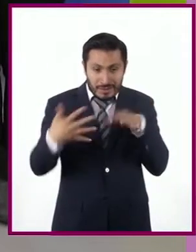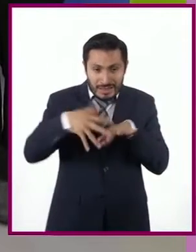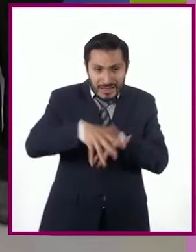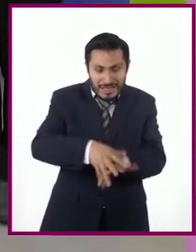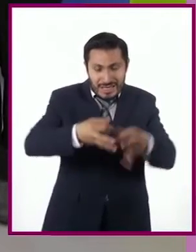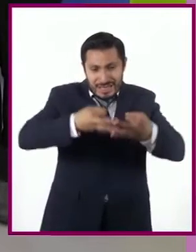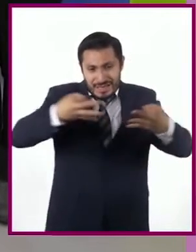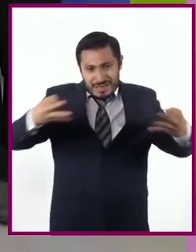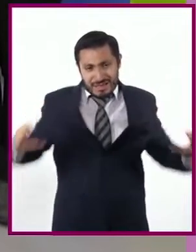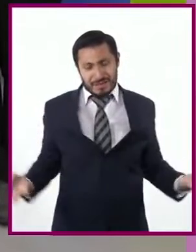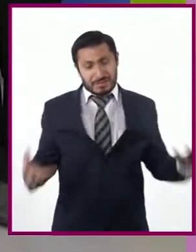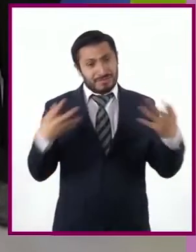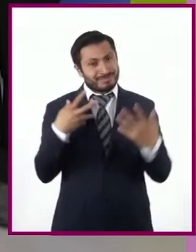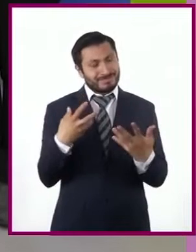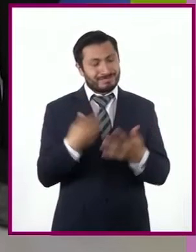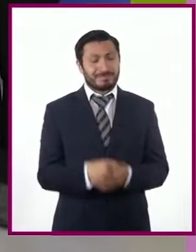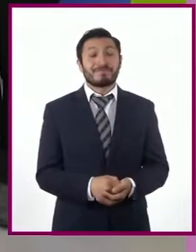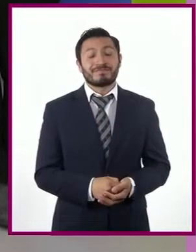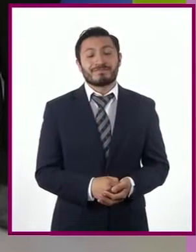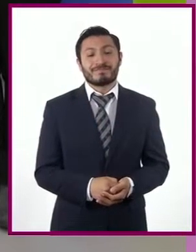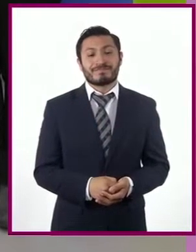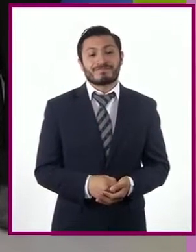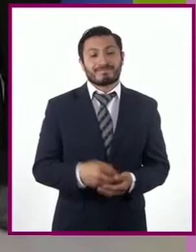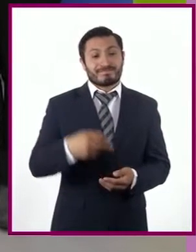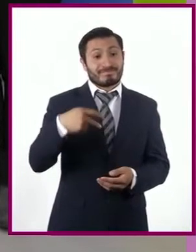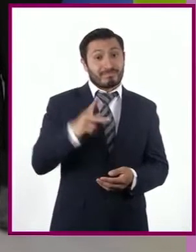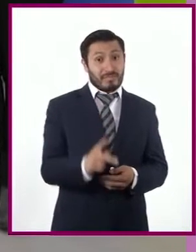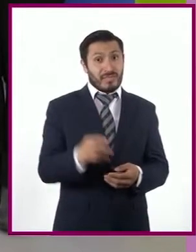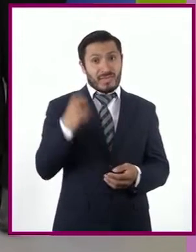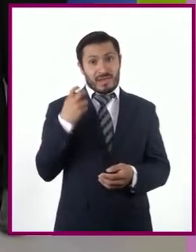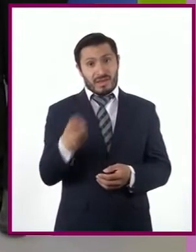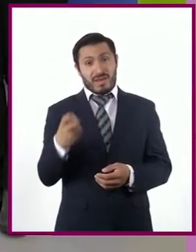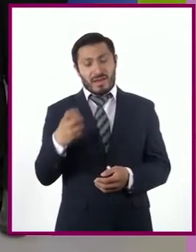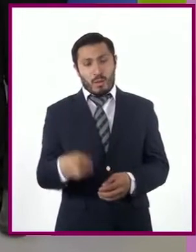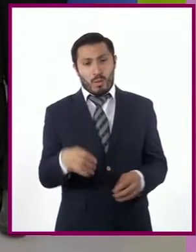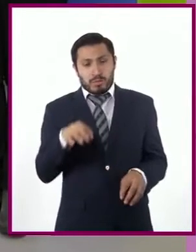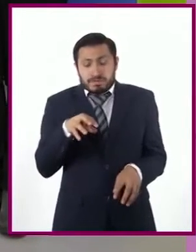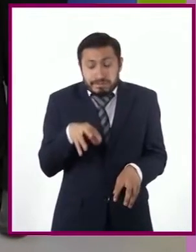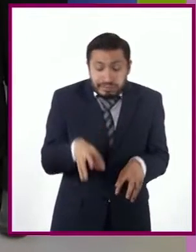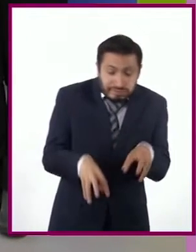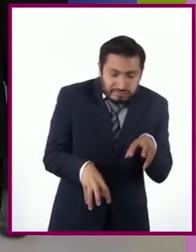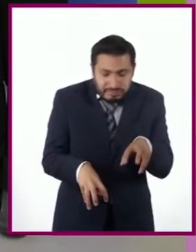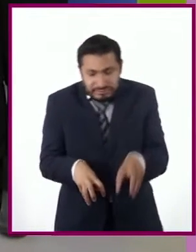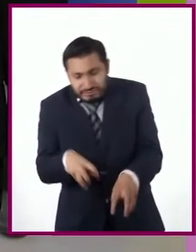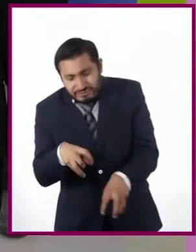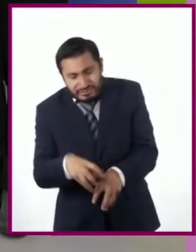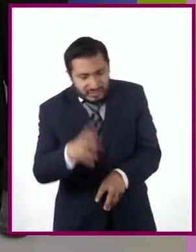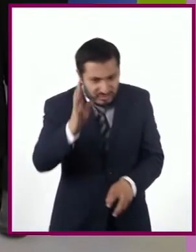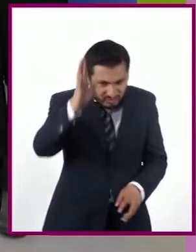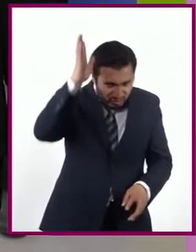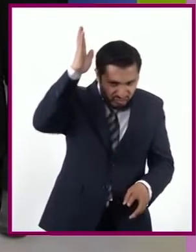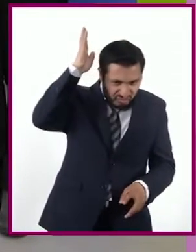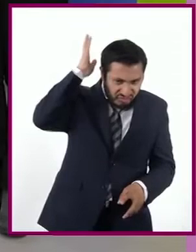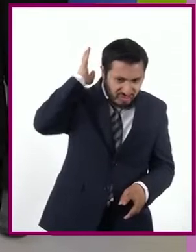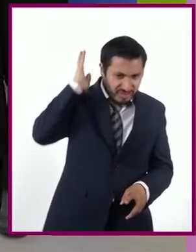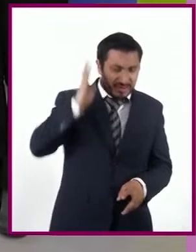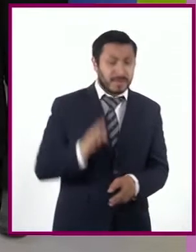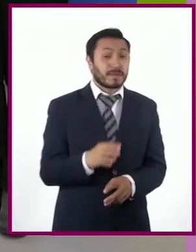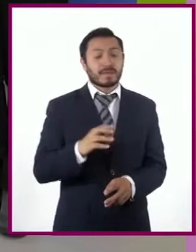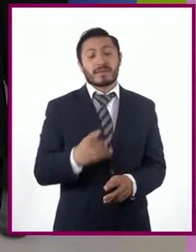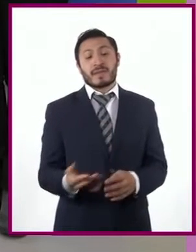con todo y el resto de su cuerpo. Pero en el caso de nuestro dinosaurio, todas las capas del suelo que tiene